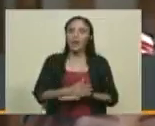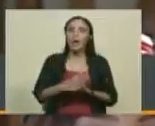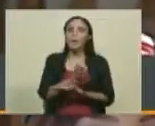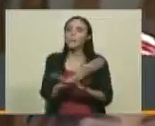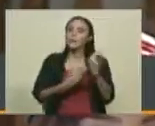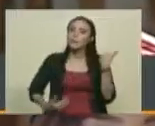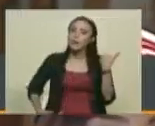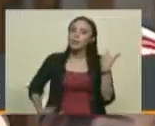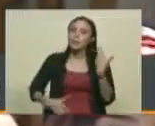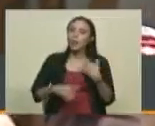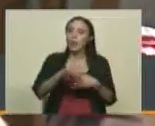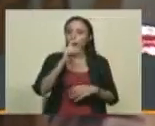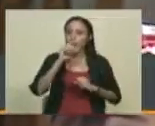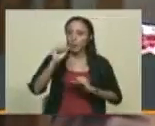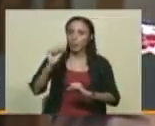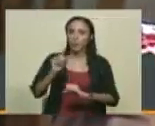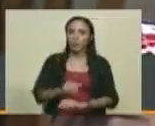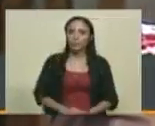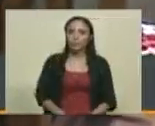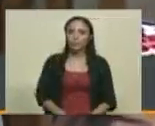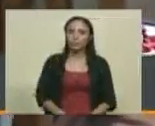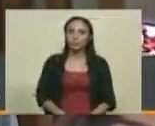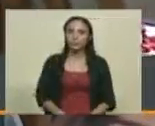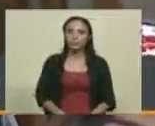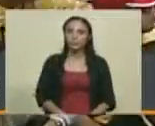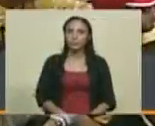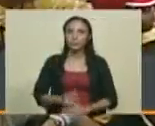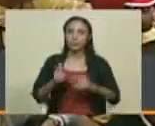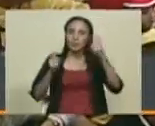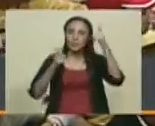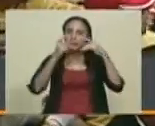Maduro. ¡Chávez vive!